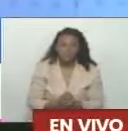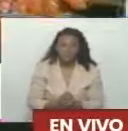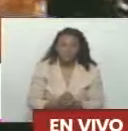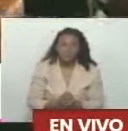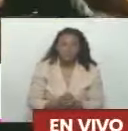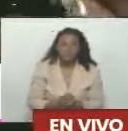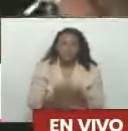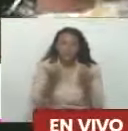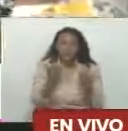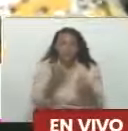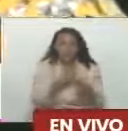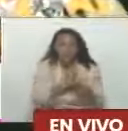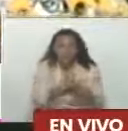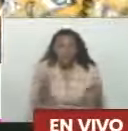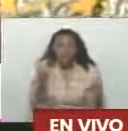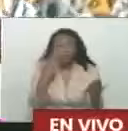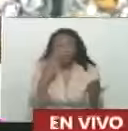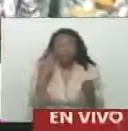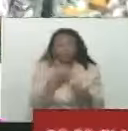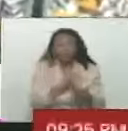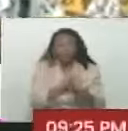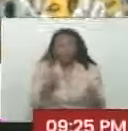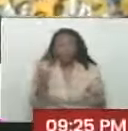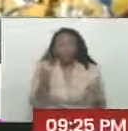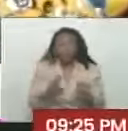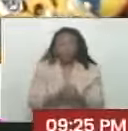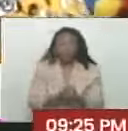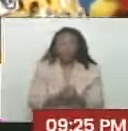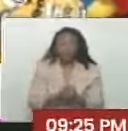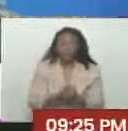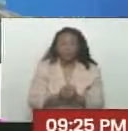Y tenemos acá a